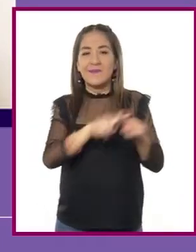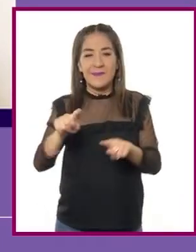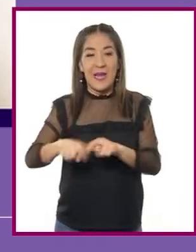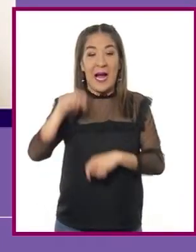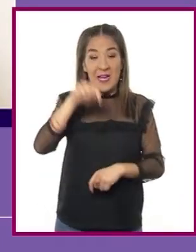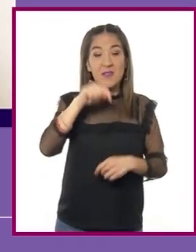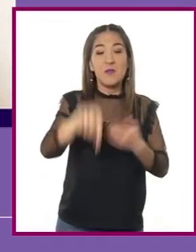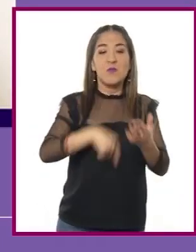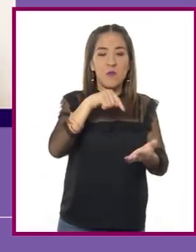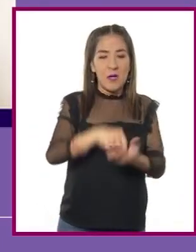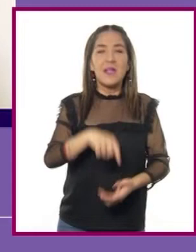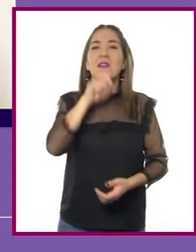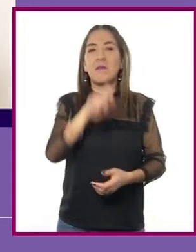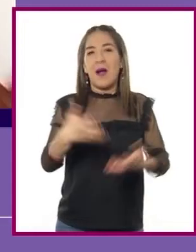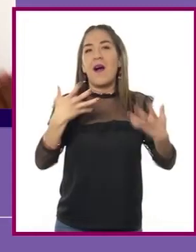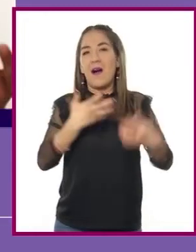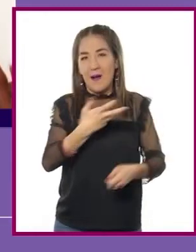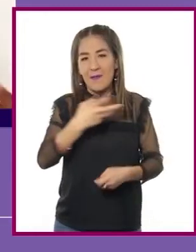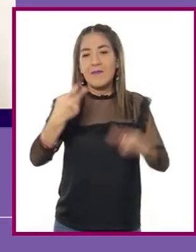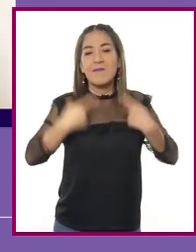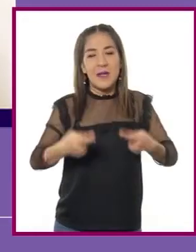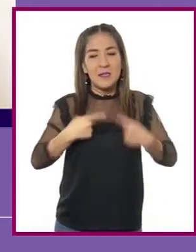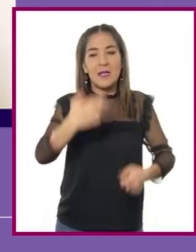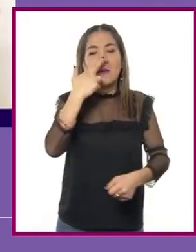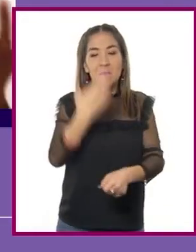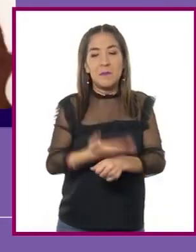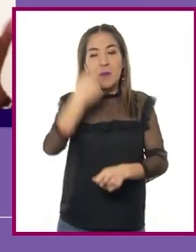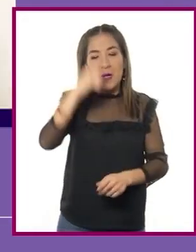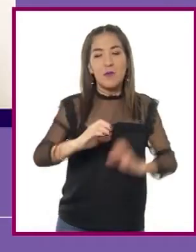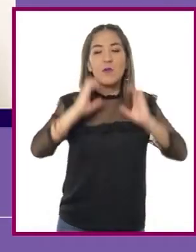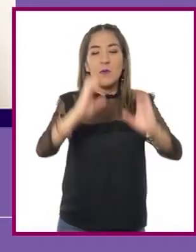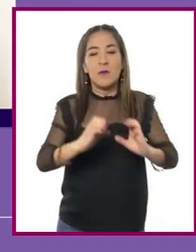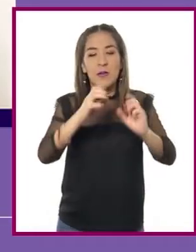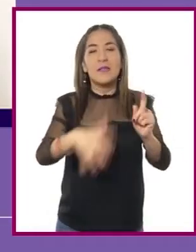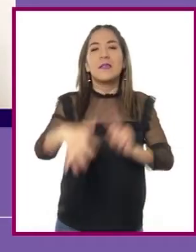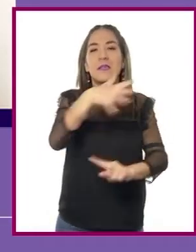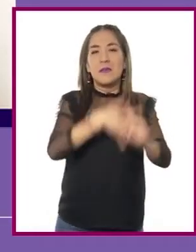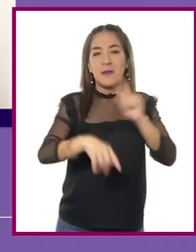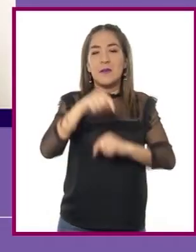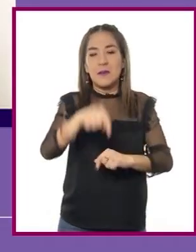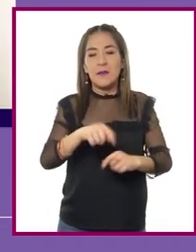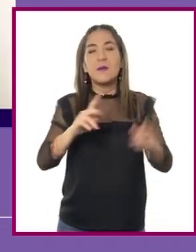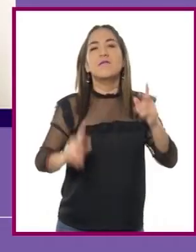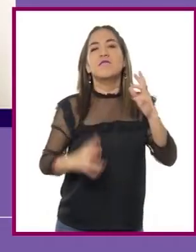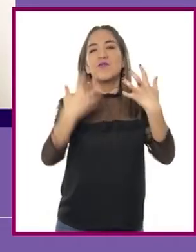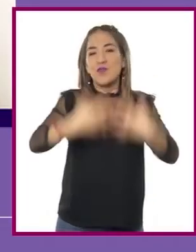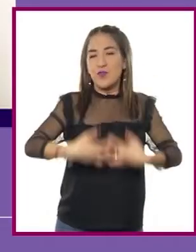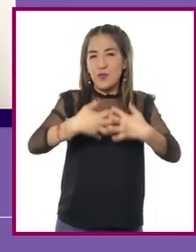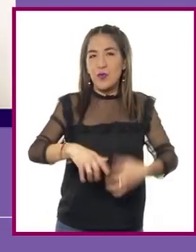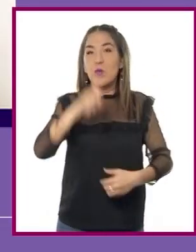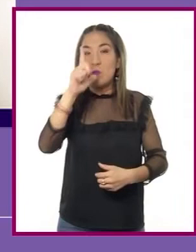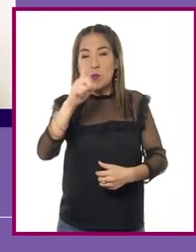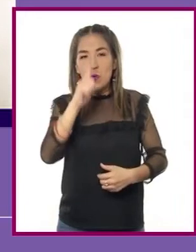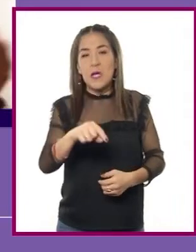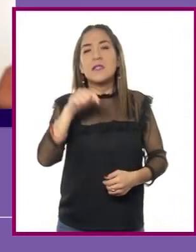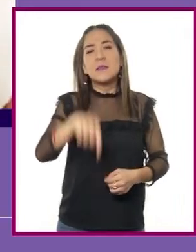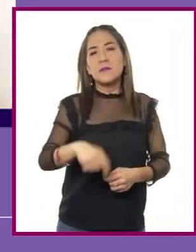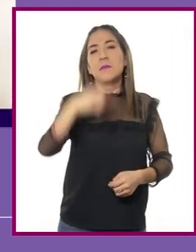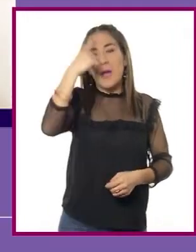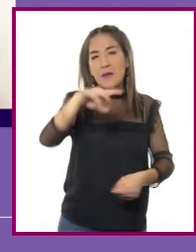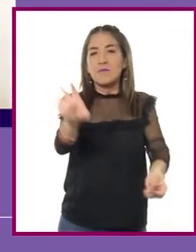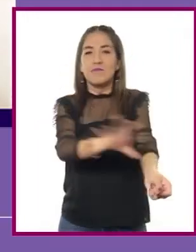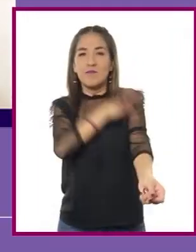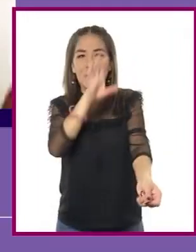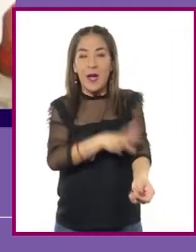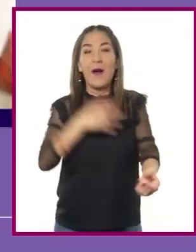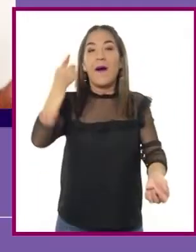los servidores públicos que se encargan del mantenimiento de la planta hidroeléctrica, la cual genera la